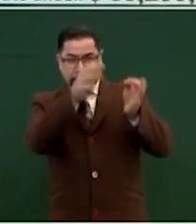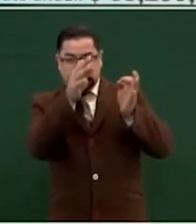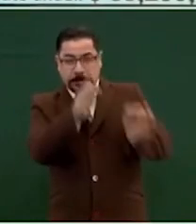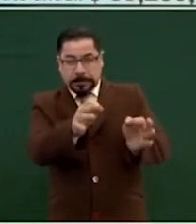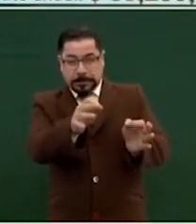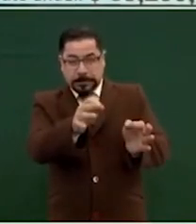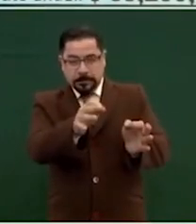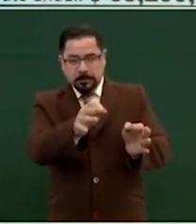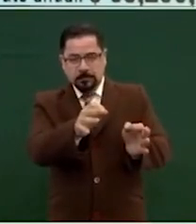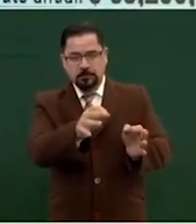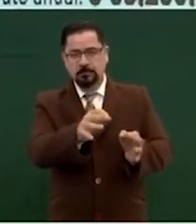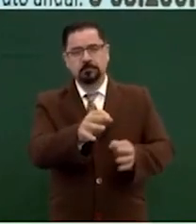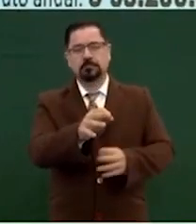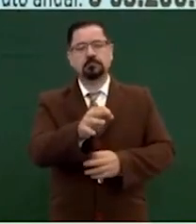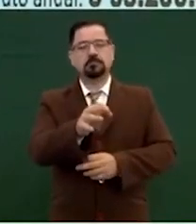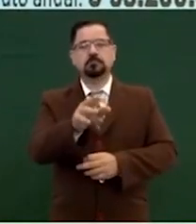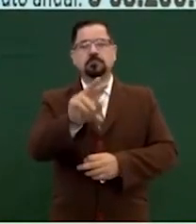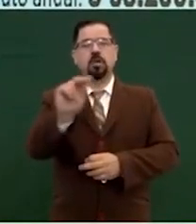no